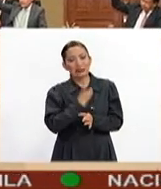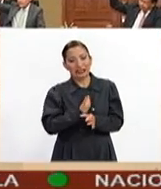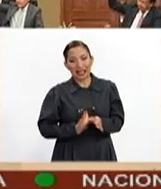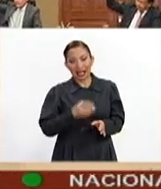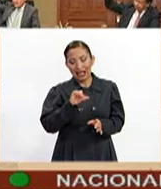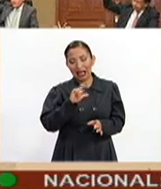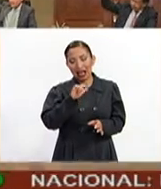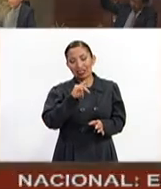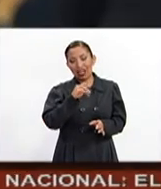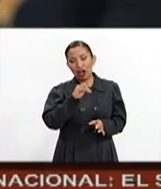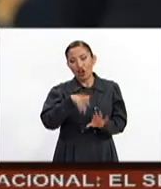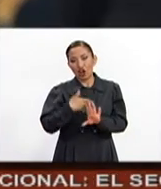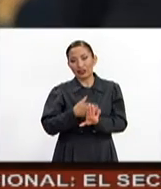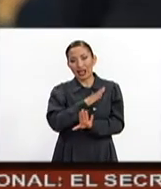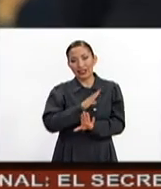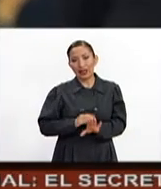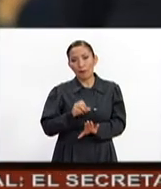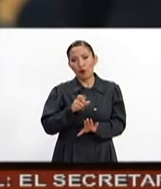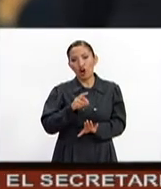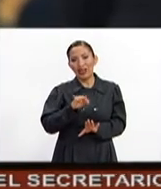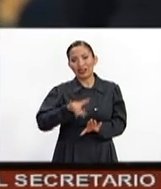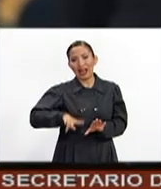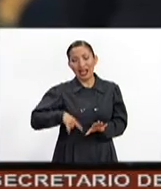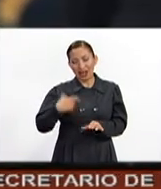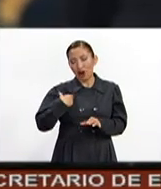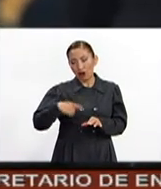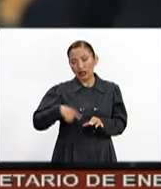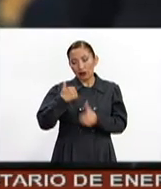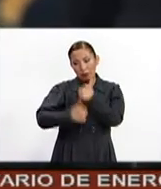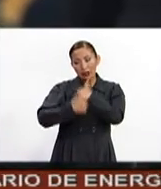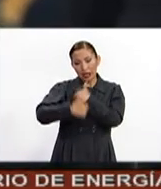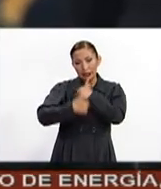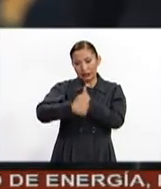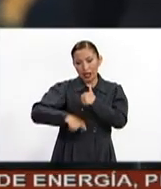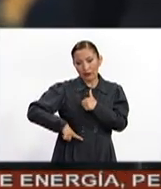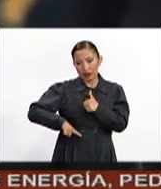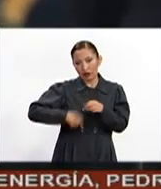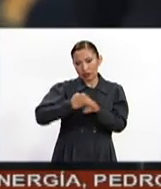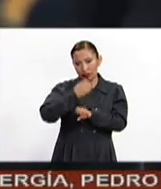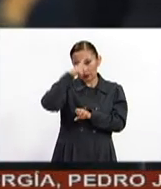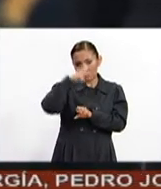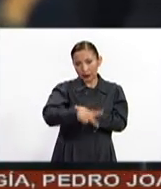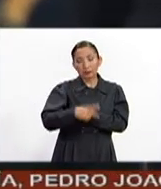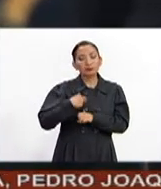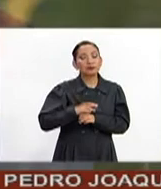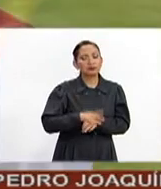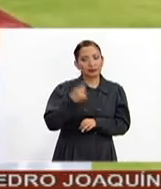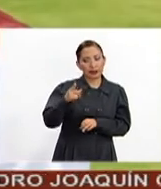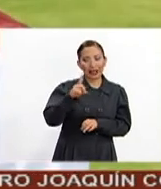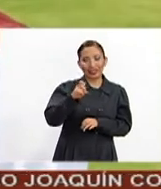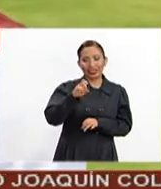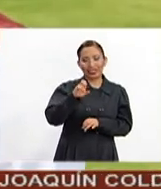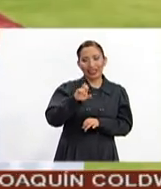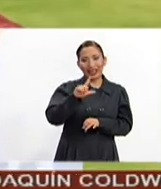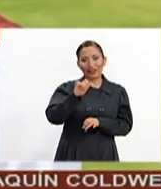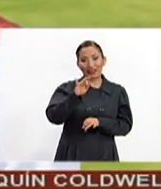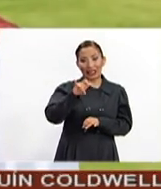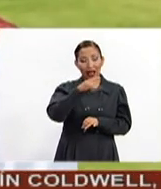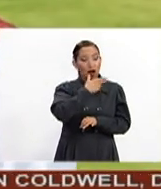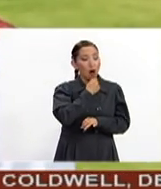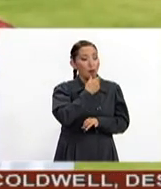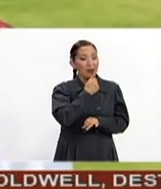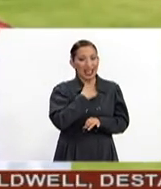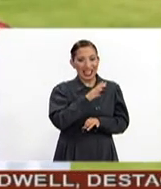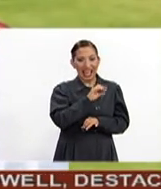Felipe Calderón en contra de la candidata de Morena al gobierno mexiquense, Delfina Gómez. Y es que recordemos que Felipe Calderón